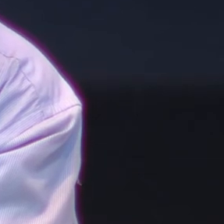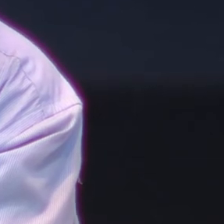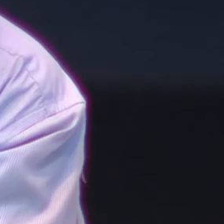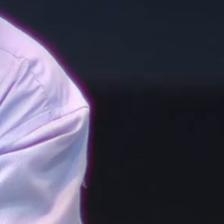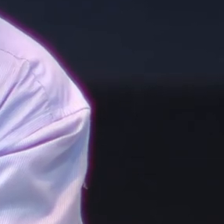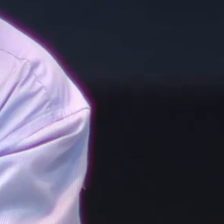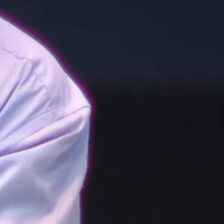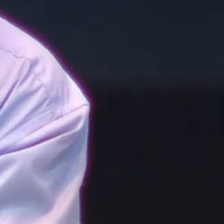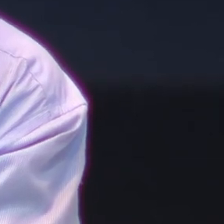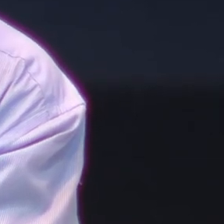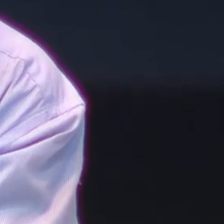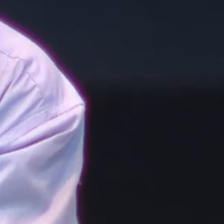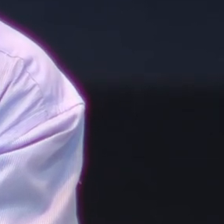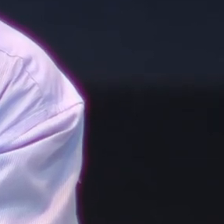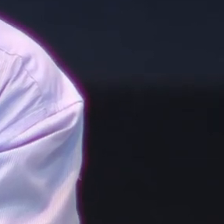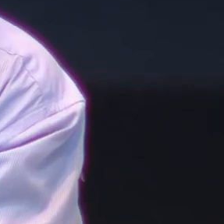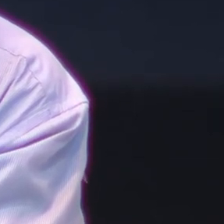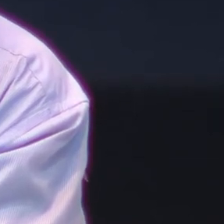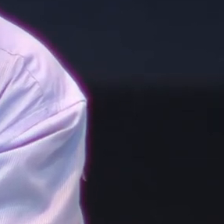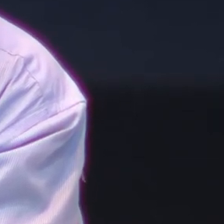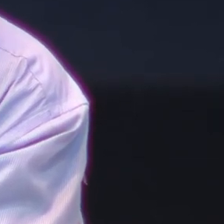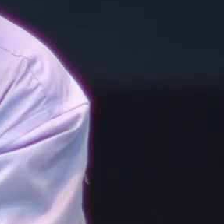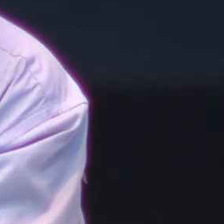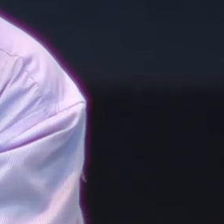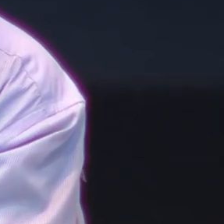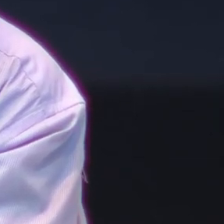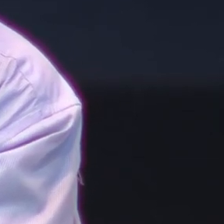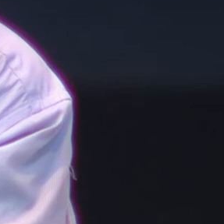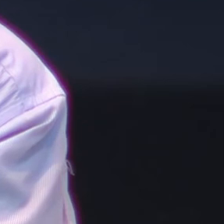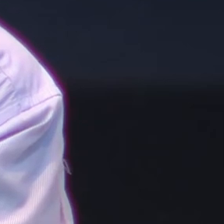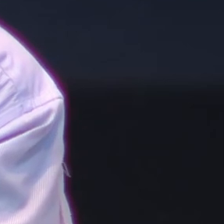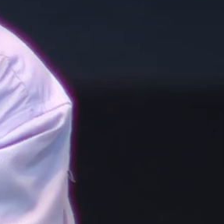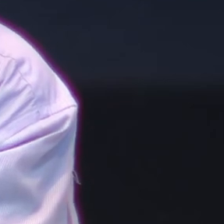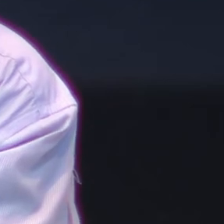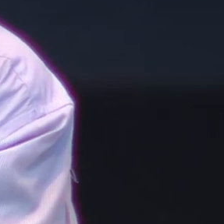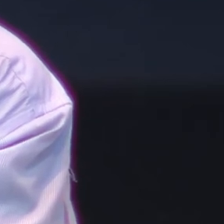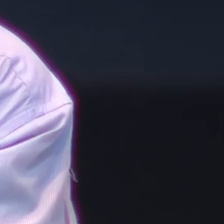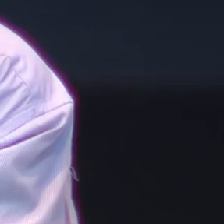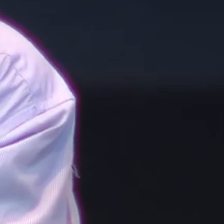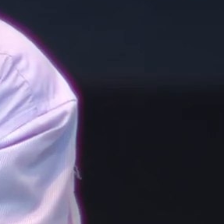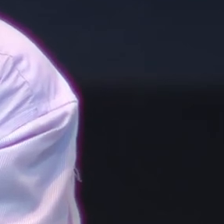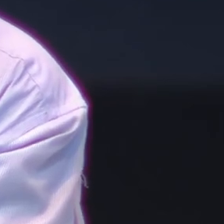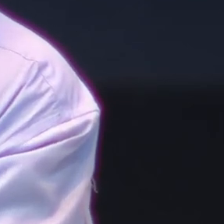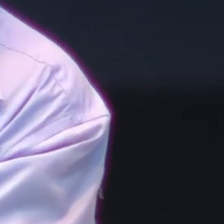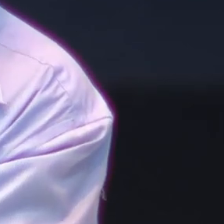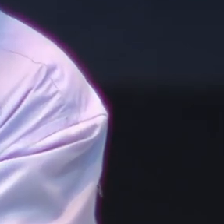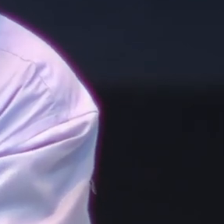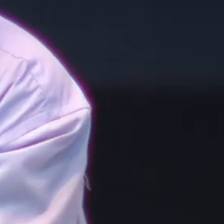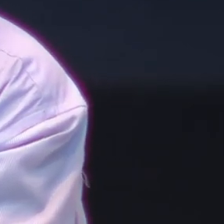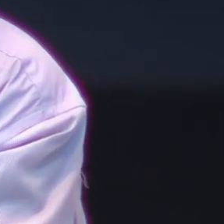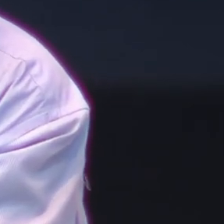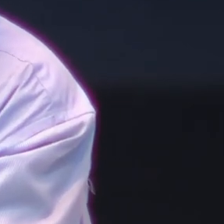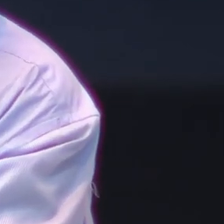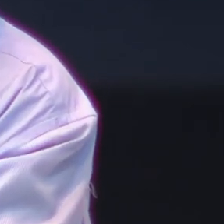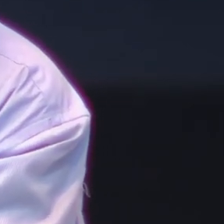no o mal vivir al sometimiento al desempleo al hambre siempre decimos el